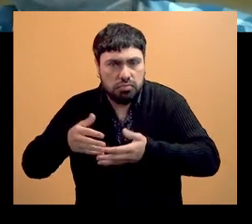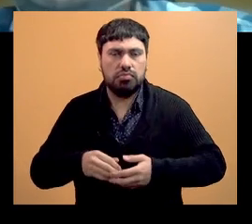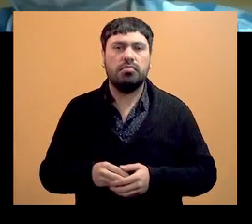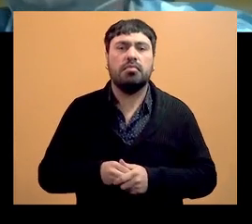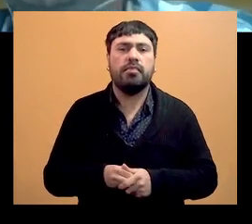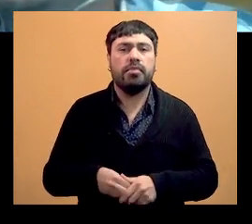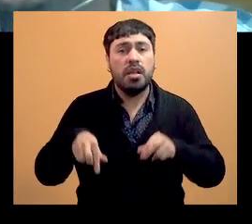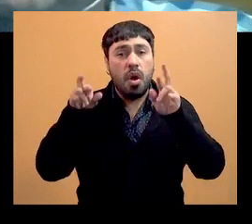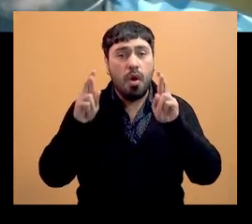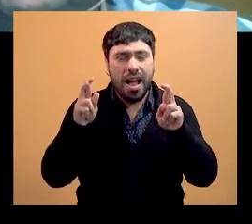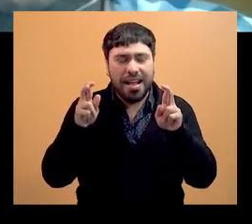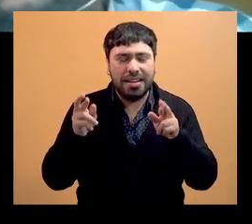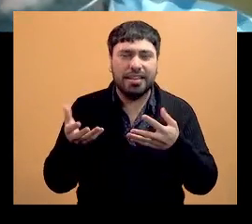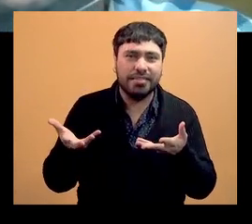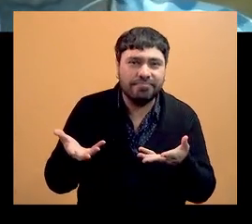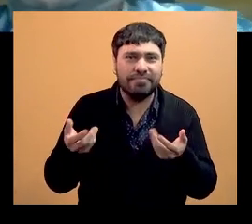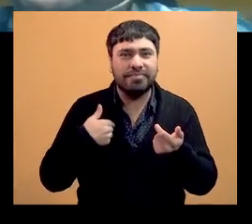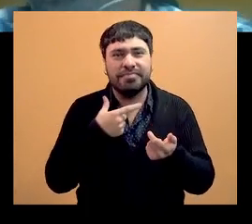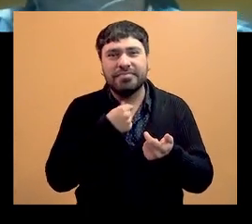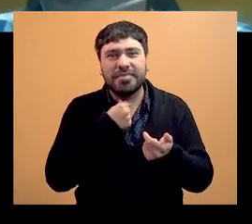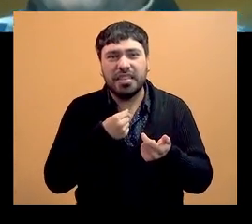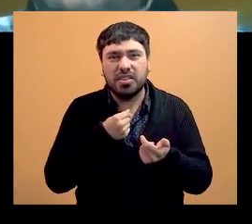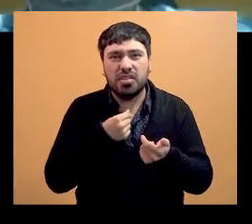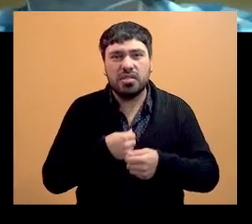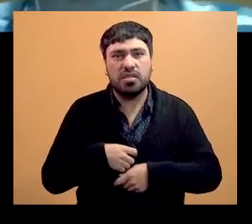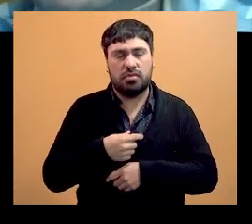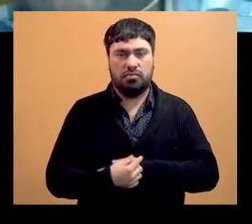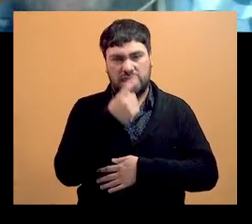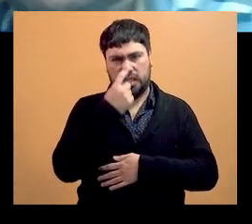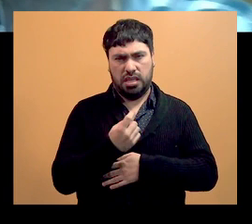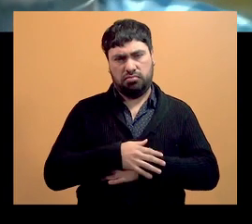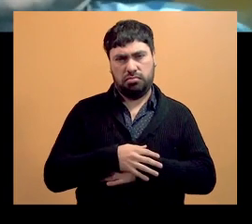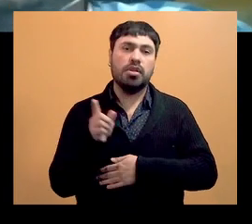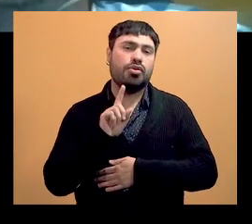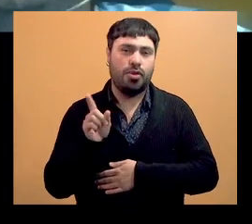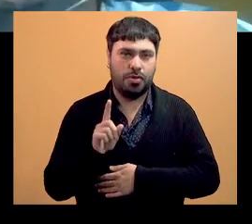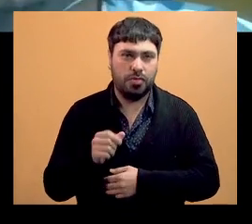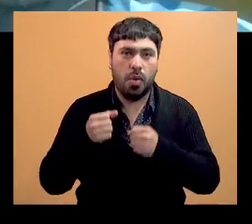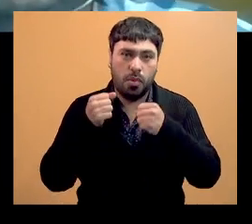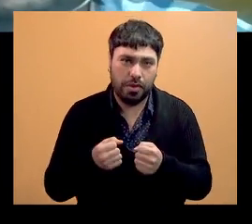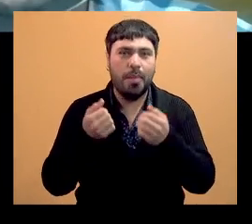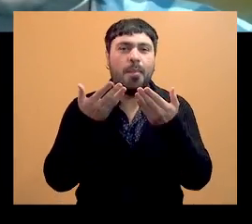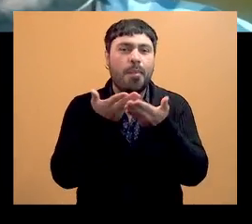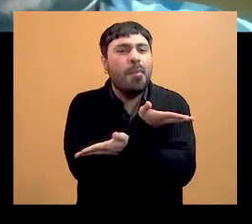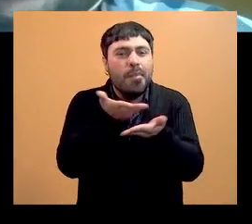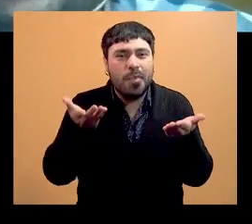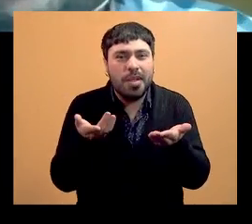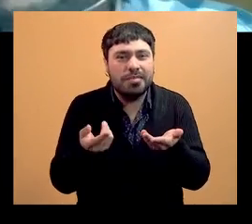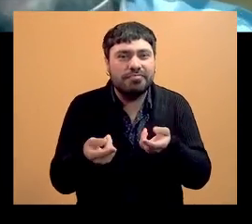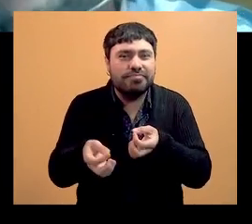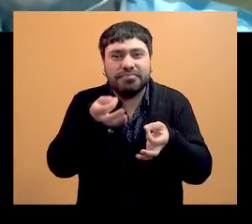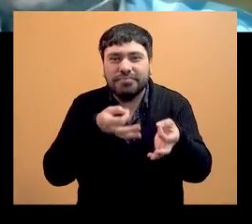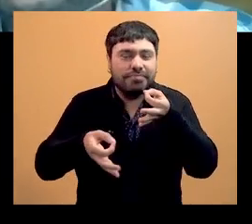y ojalá pudiera ser más interactiva, así que voy a estar atento a que si hacen preguntas en el chat, poderlas incluir dentro de la presentación o hacia el final.